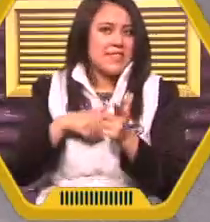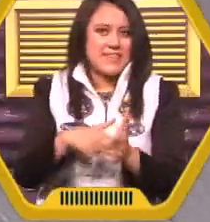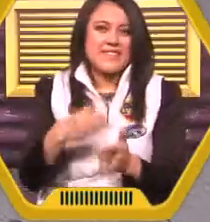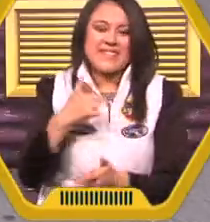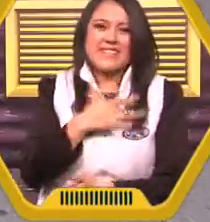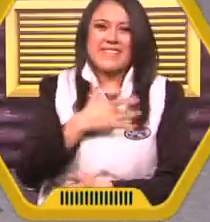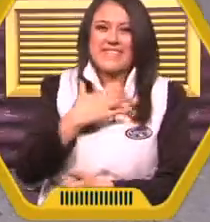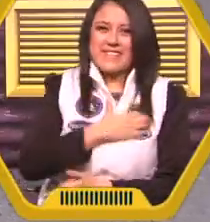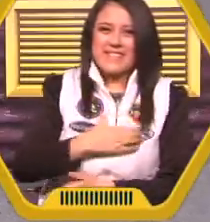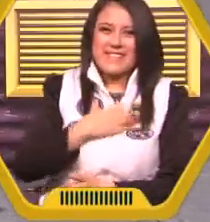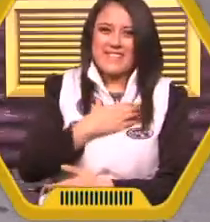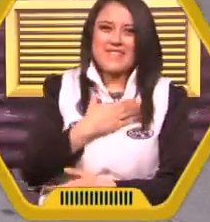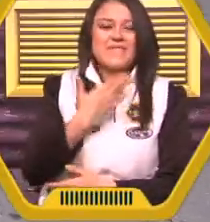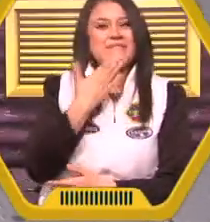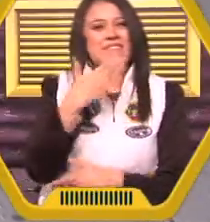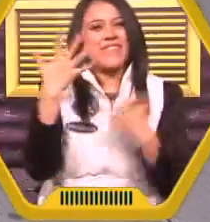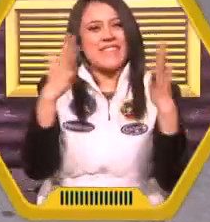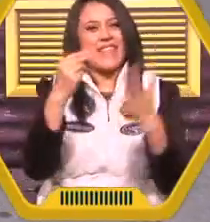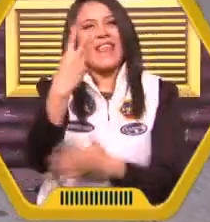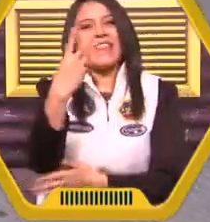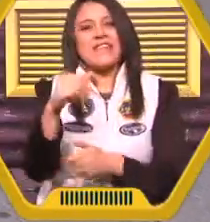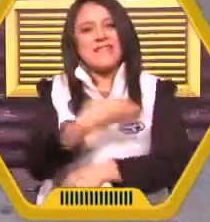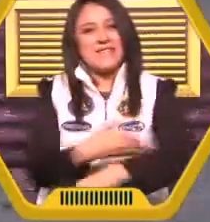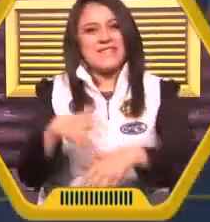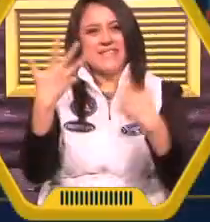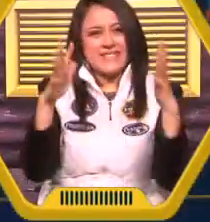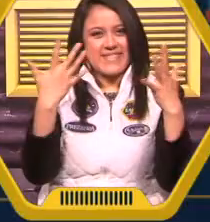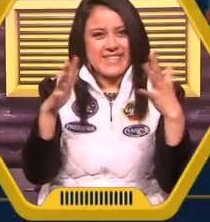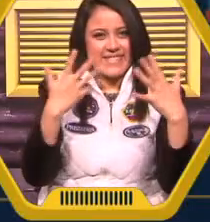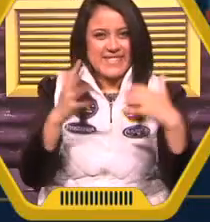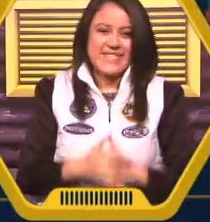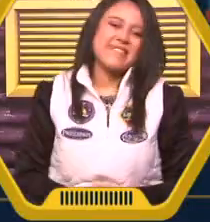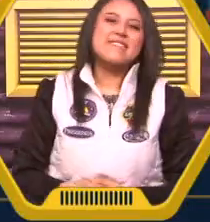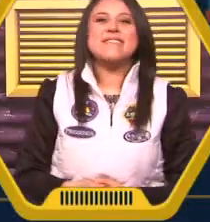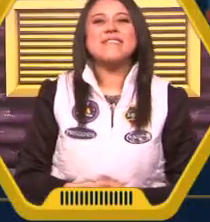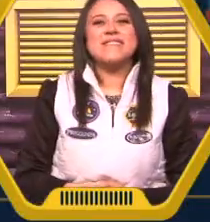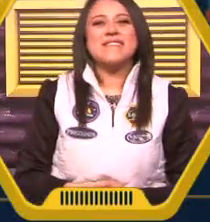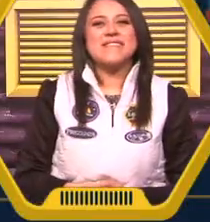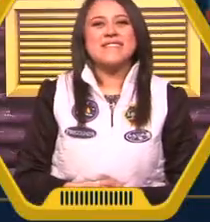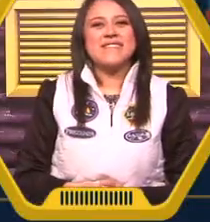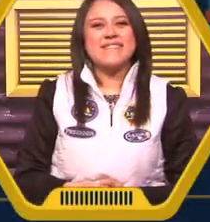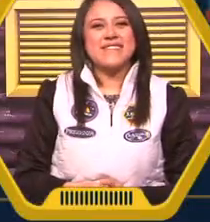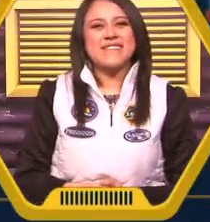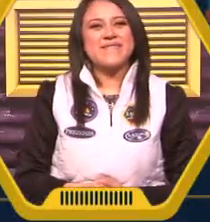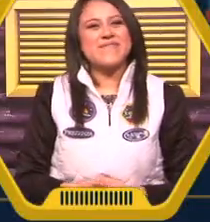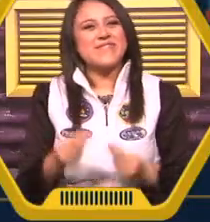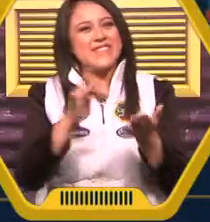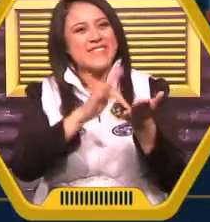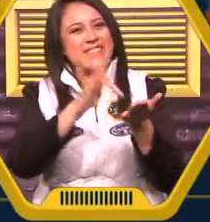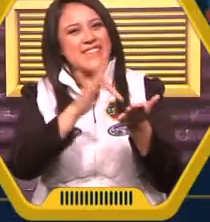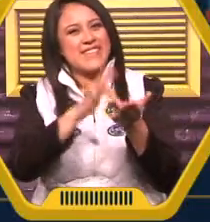muy contentas. ¡El aplauso para tres familias! ¡Tres familias! ¡Tres familias!